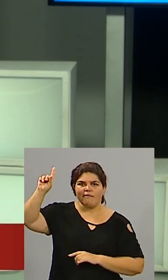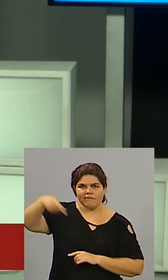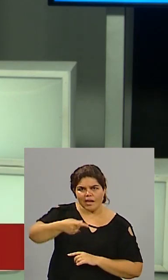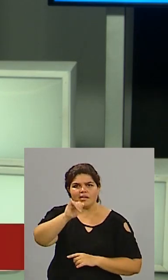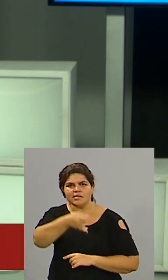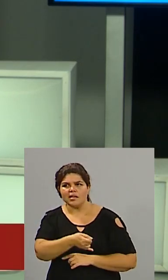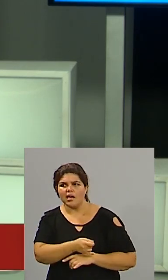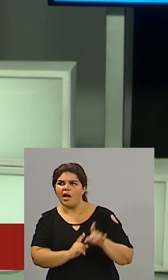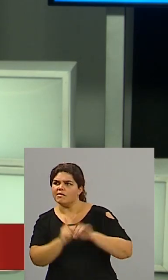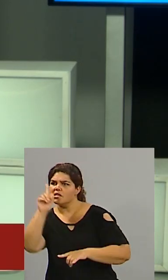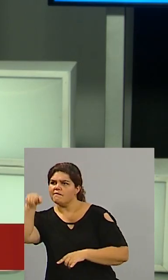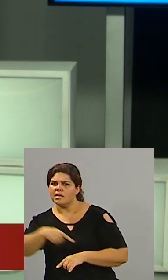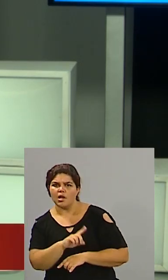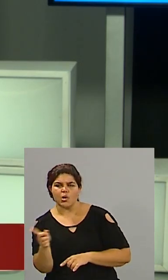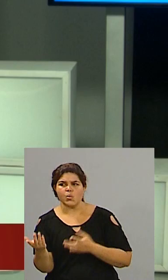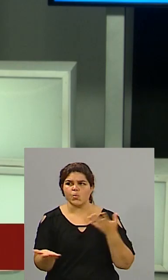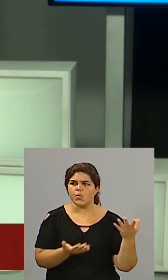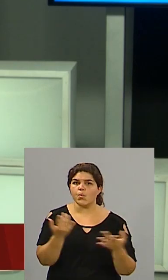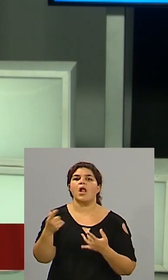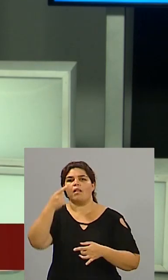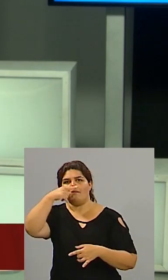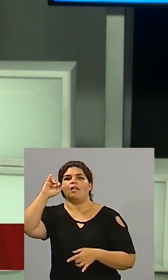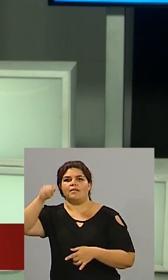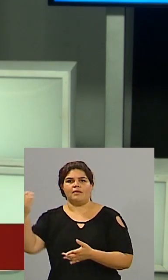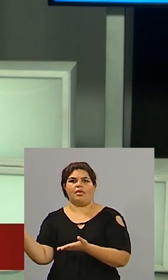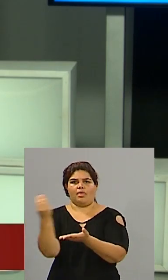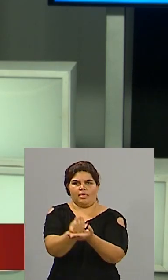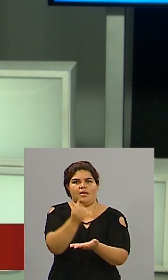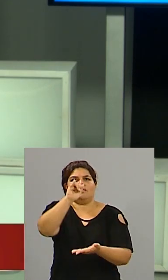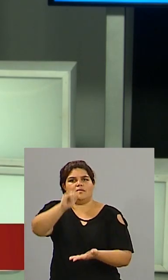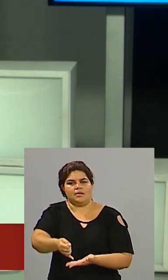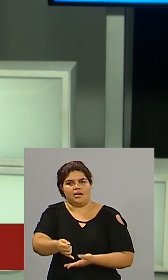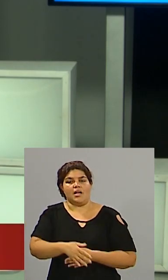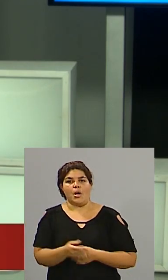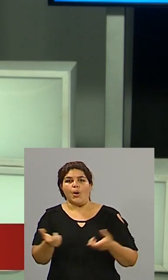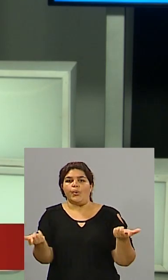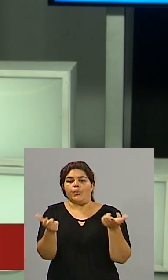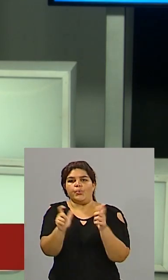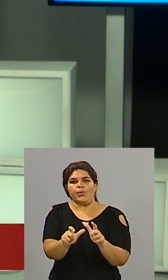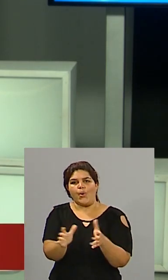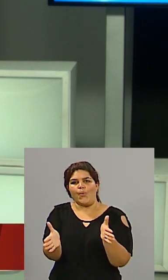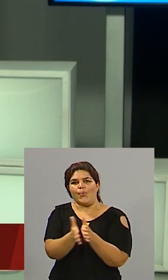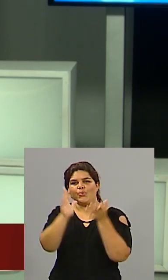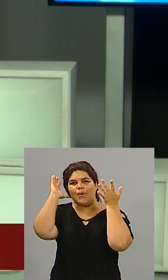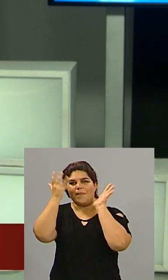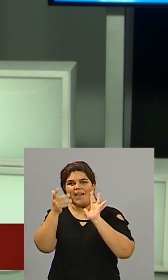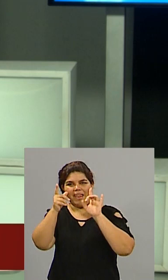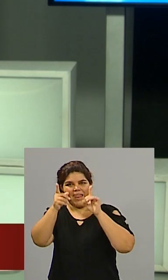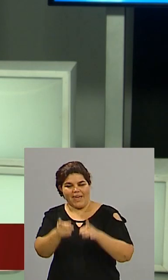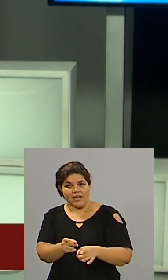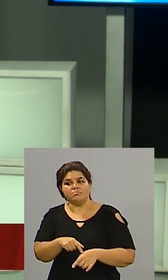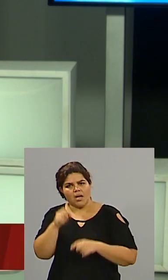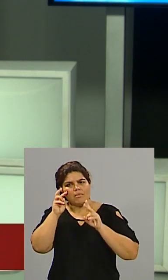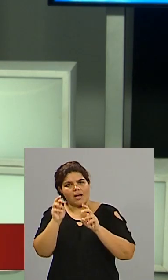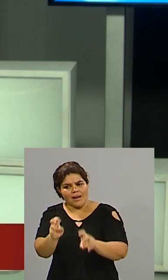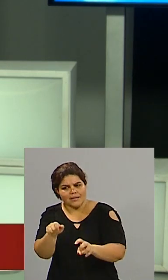no, finalmente llegó y estuvo presente, con reunión incluso con Javier Milei. Vamos a repasar justamente estos hechos y